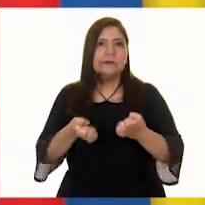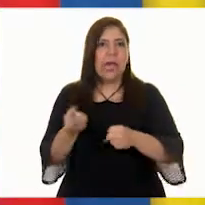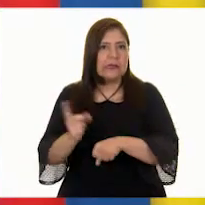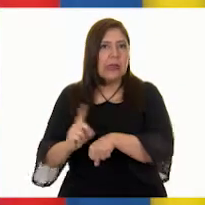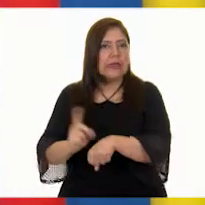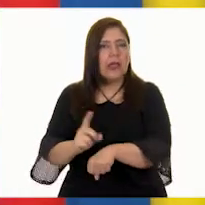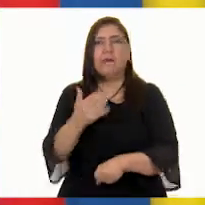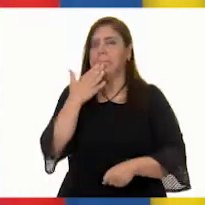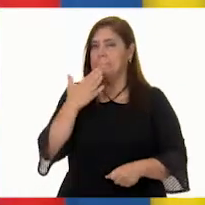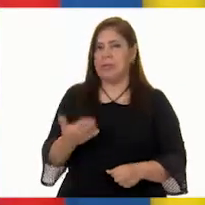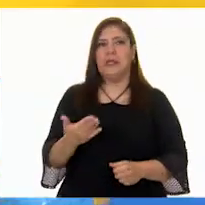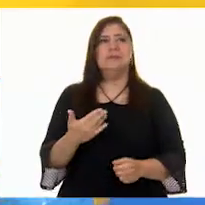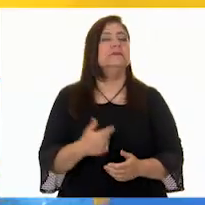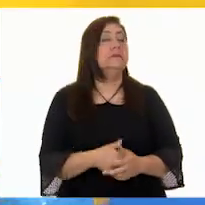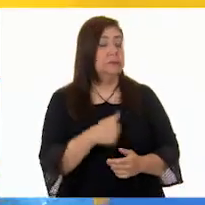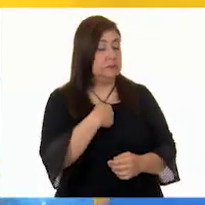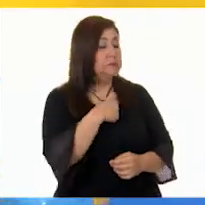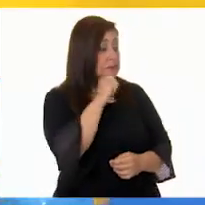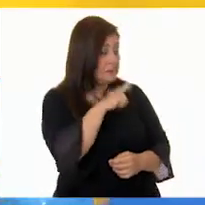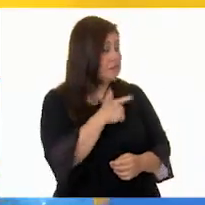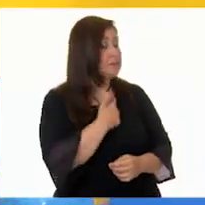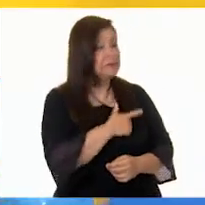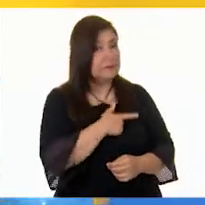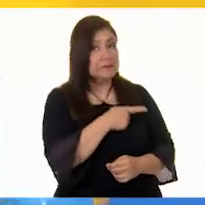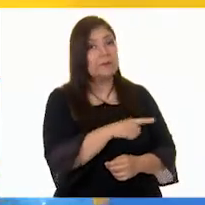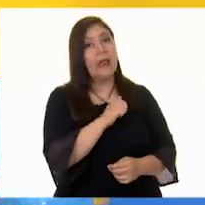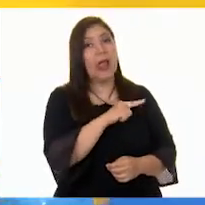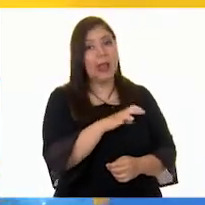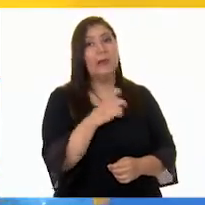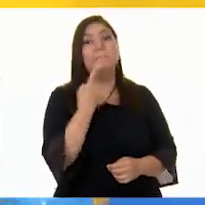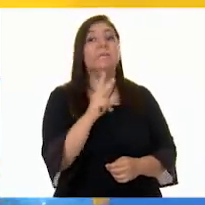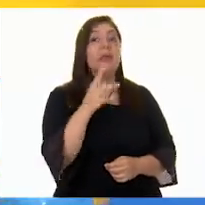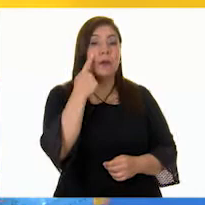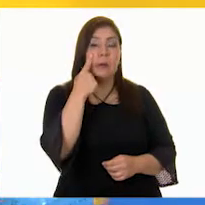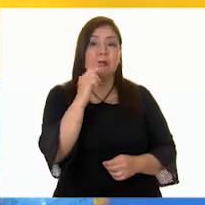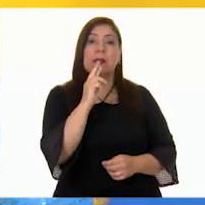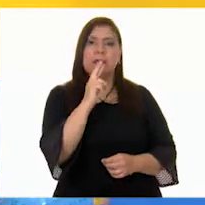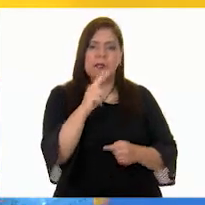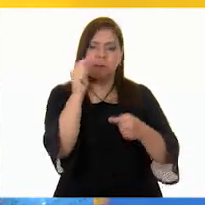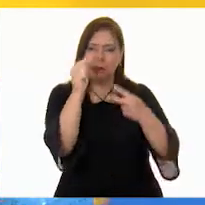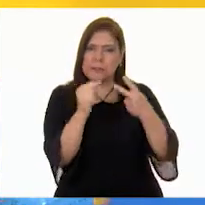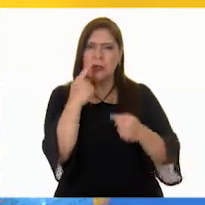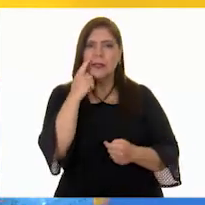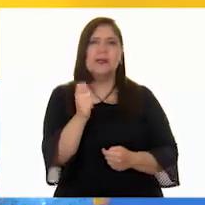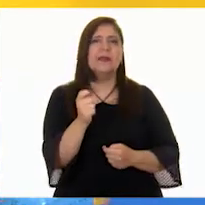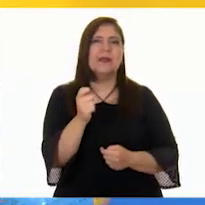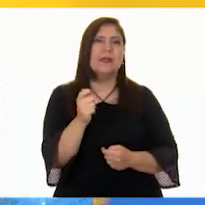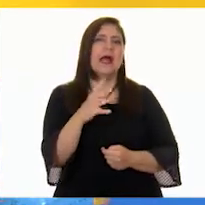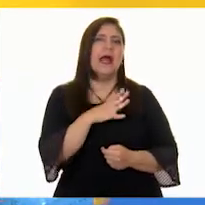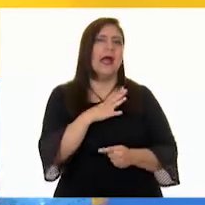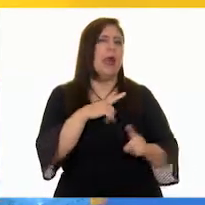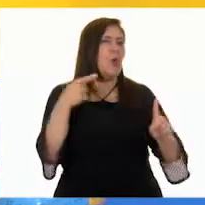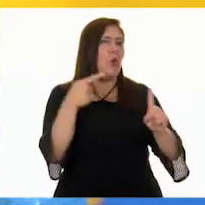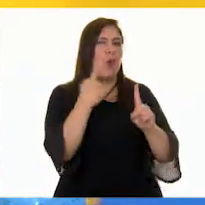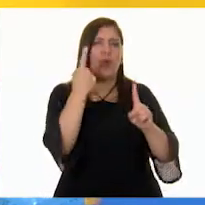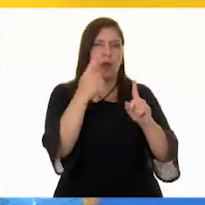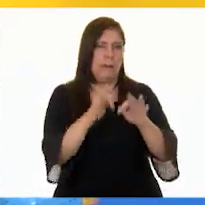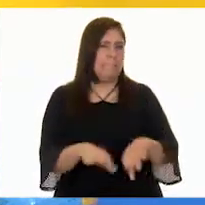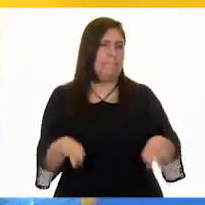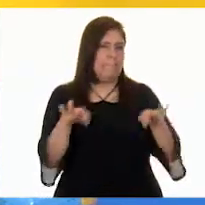los días. A mí también me da mucho gusto, Ale. Pero creo que para responder a tus inquietudes falta un dato